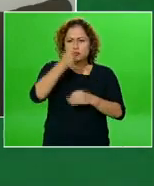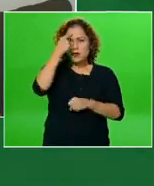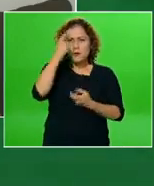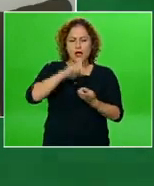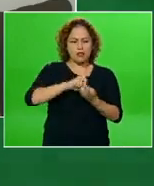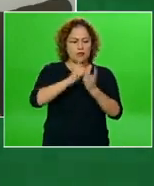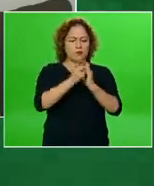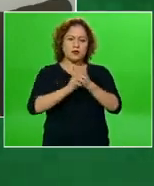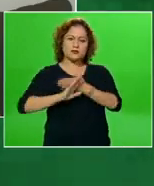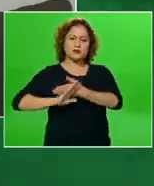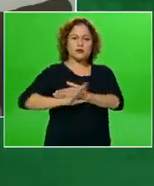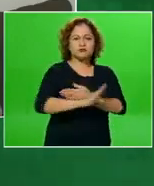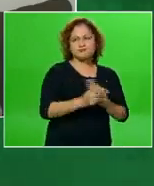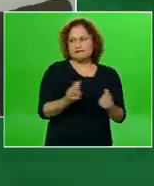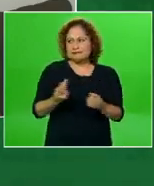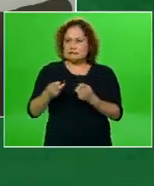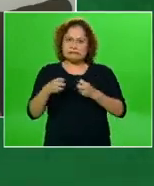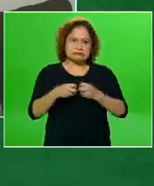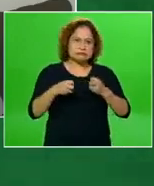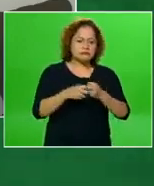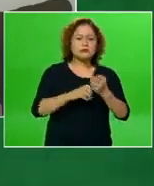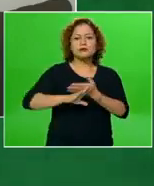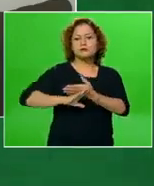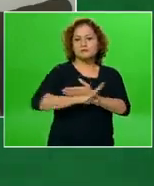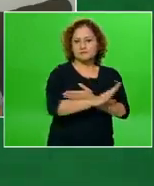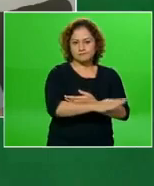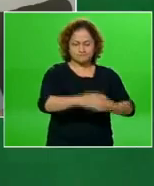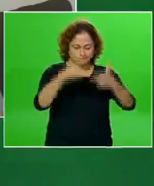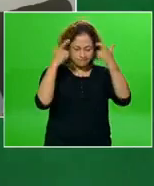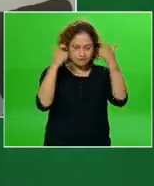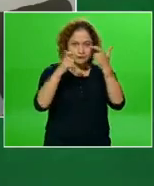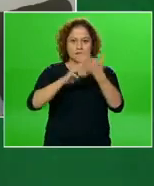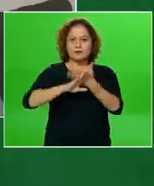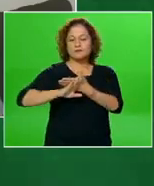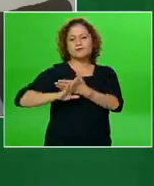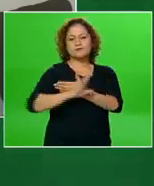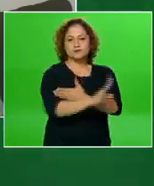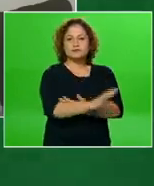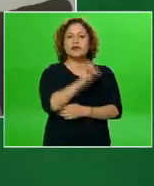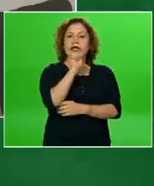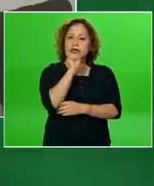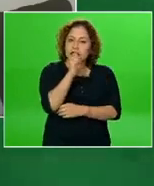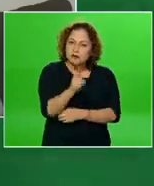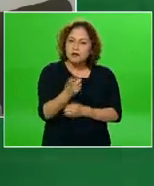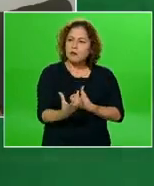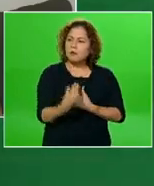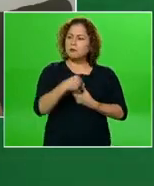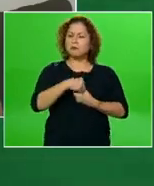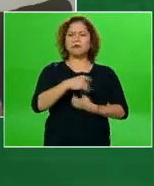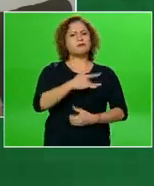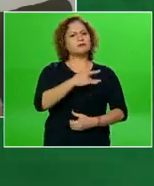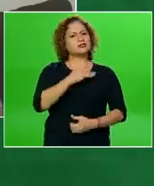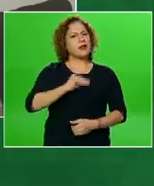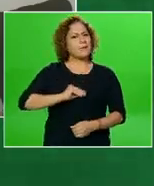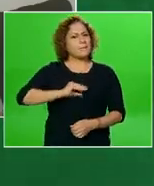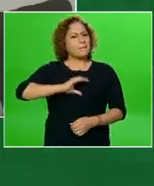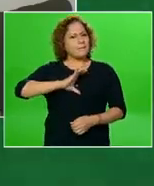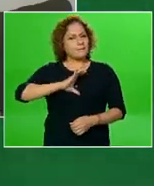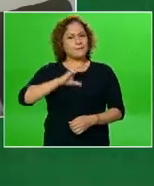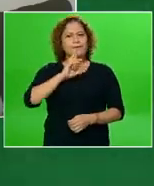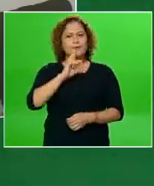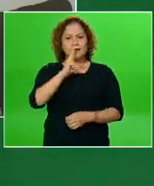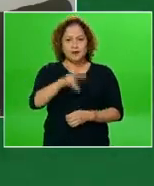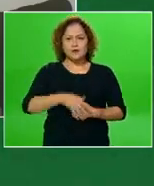estrés y también nos ayuda para la autoestima entonces no olvidemos que ahorita tenemos